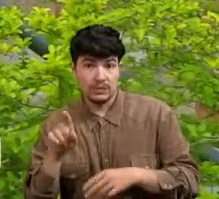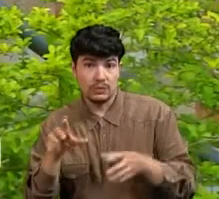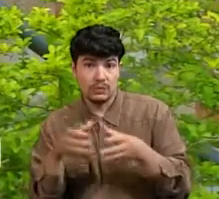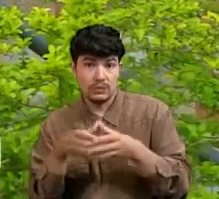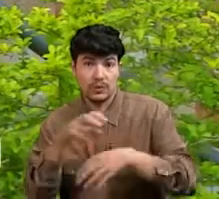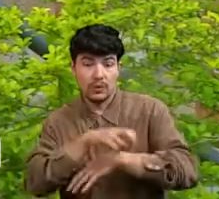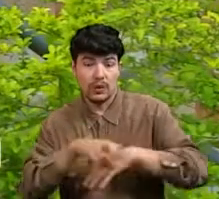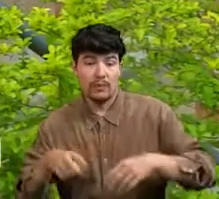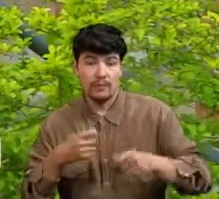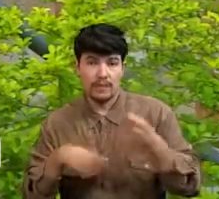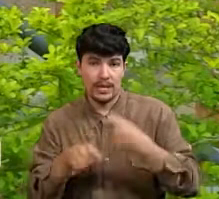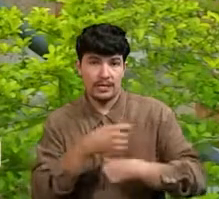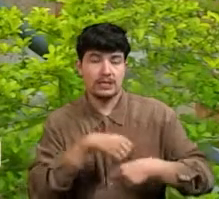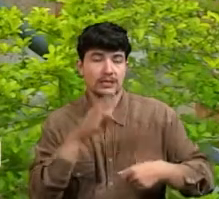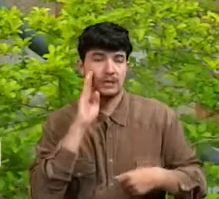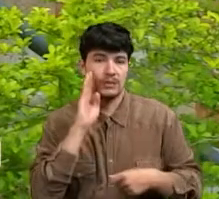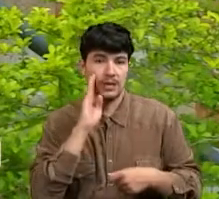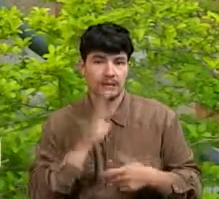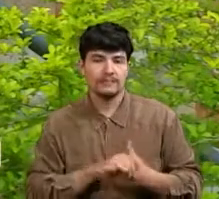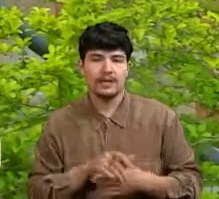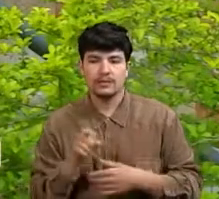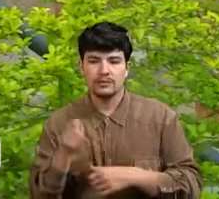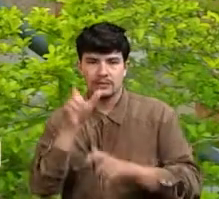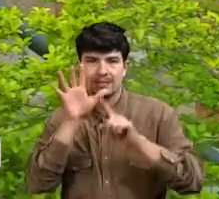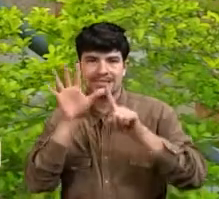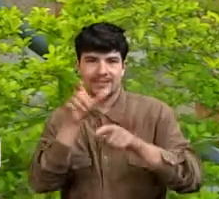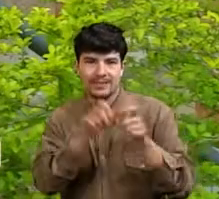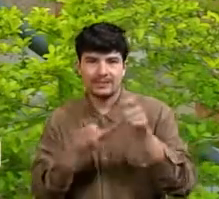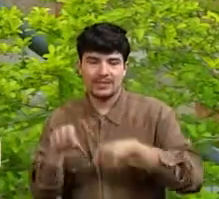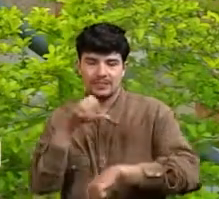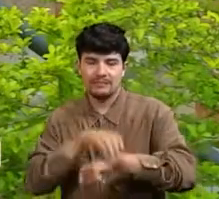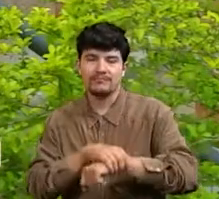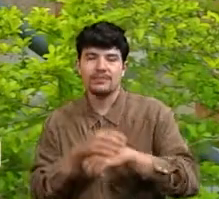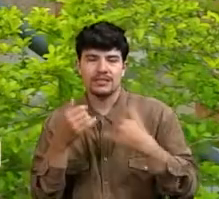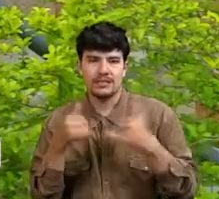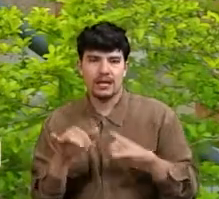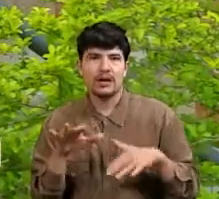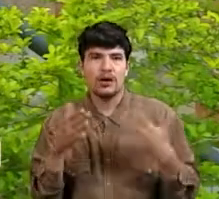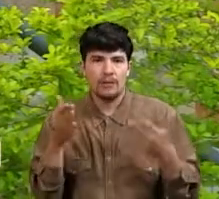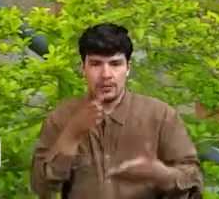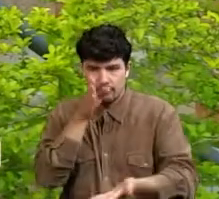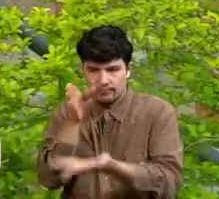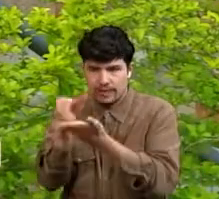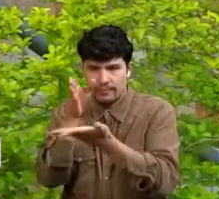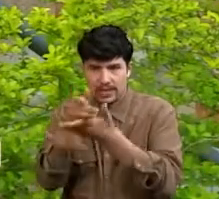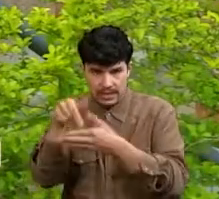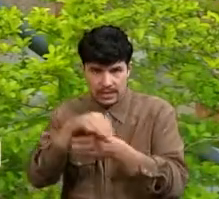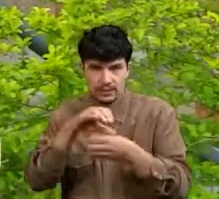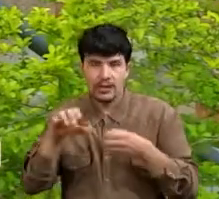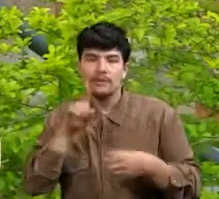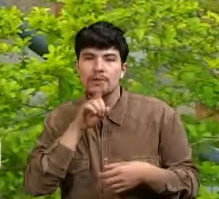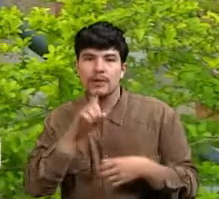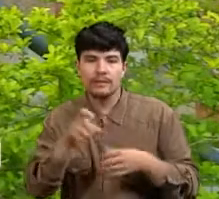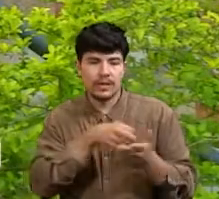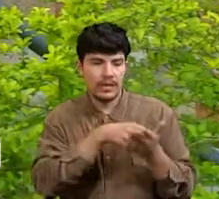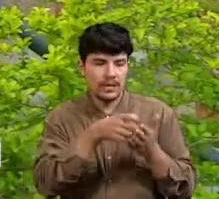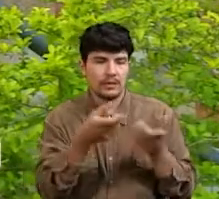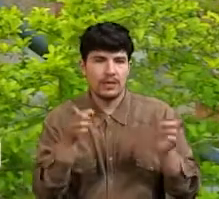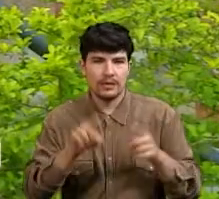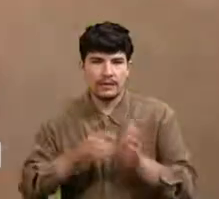comercialización de celulares robadas fueron capturadas a estas seis personas en las últimas horas mediante allanamientos en bucaramanga girón y